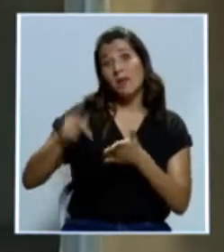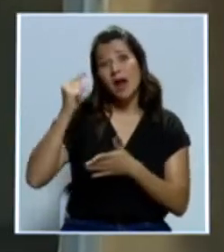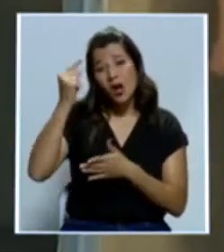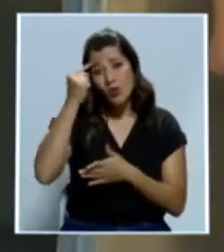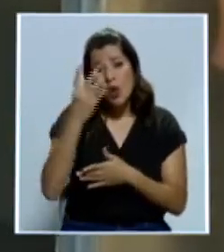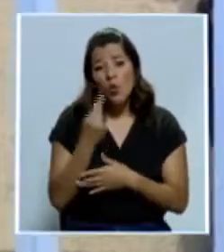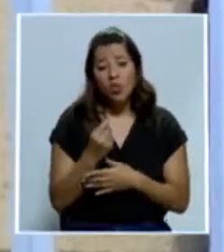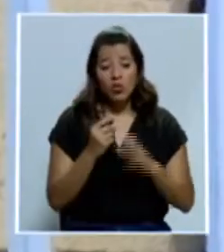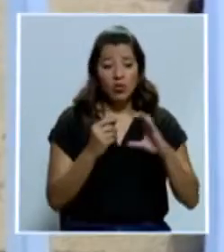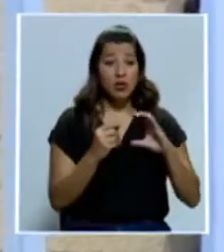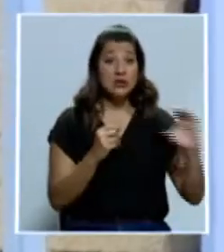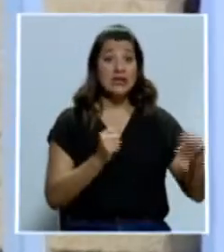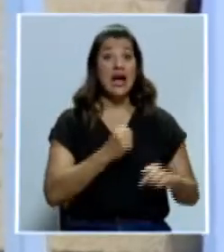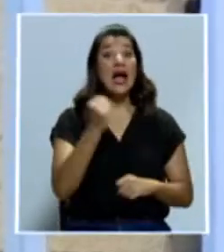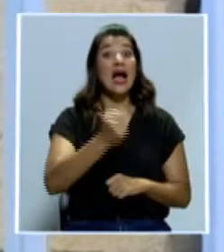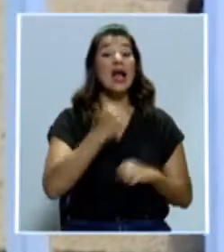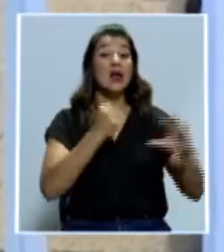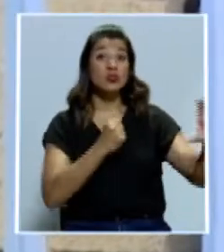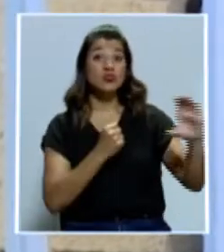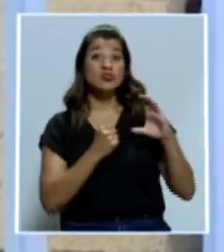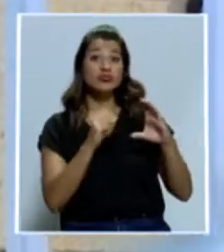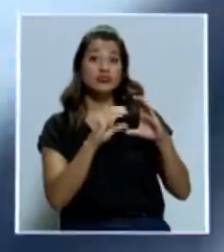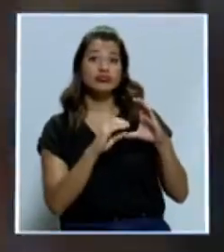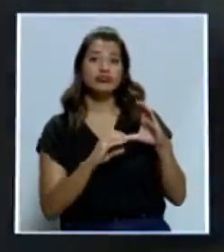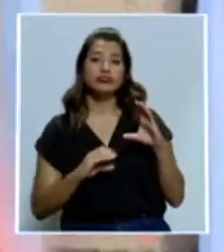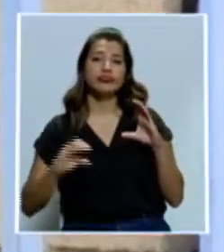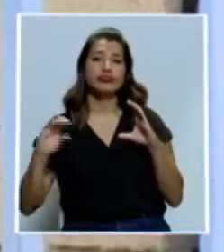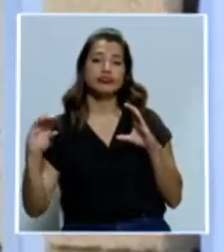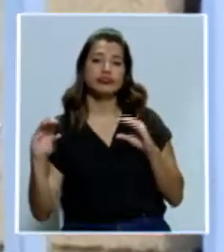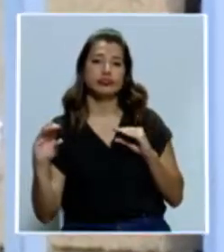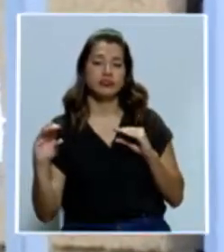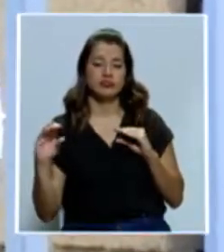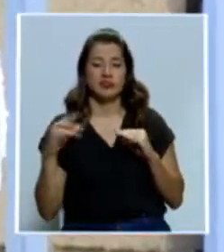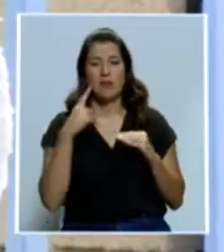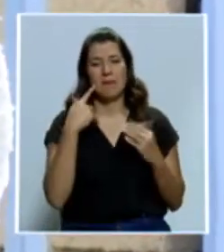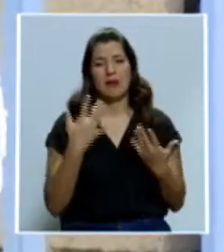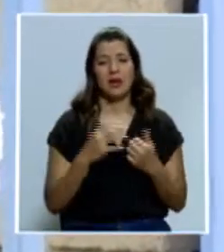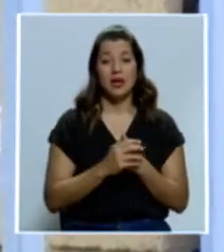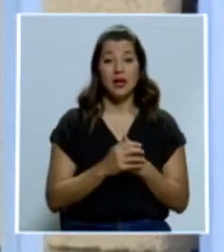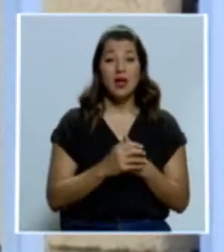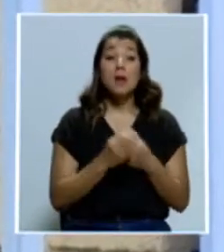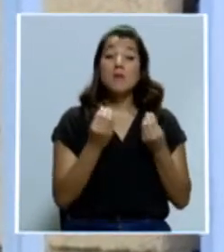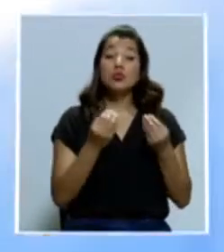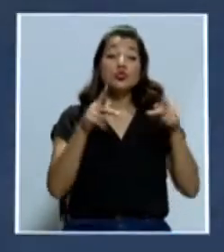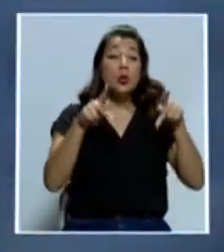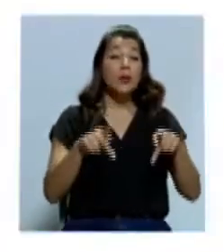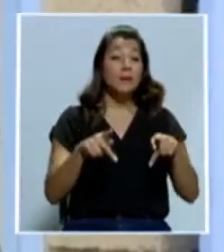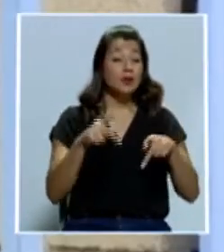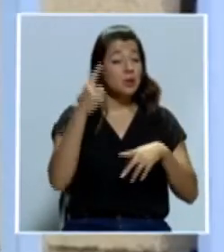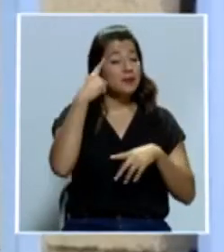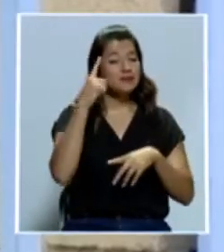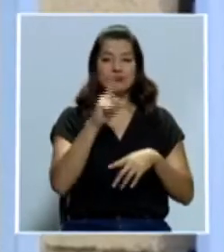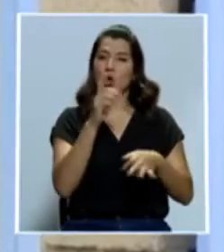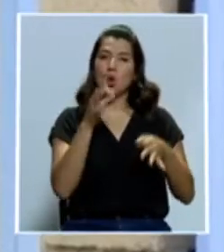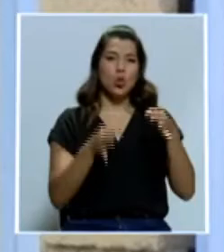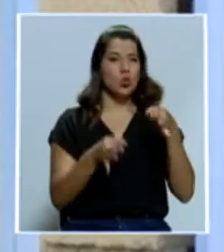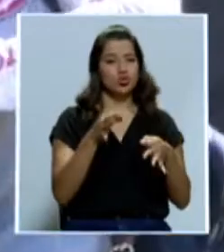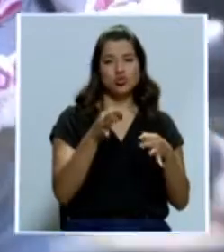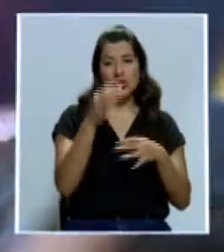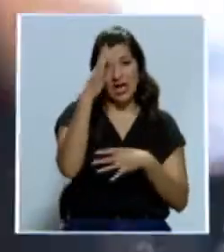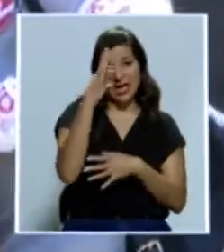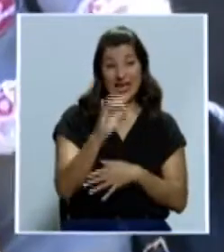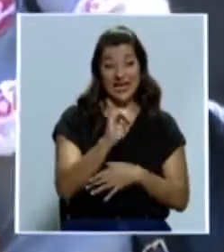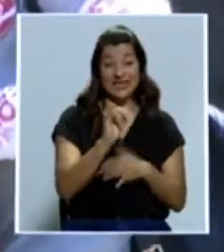pobre gente? Nada. Por su parte, los compradores consideran que esta medida no es justa y muchos aseguraron que esta iniciativa